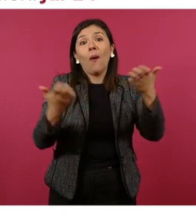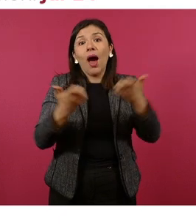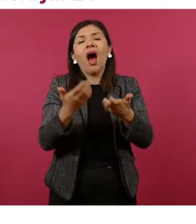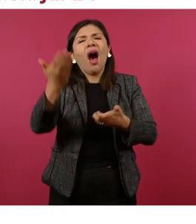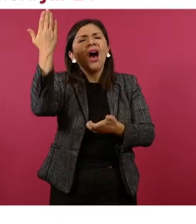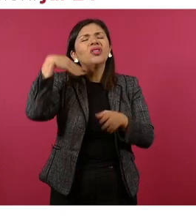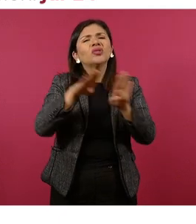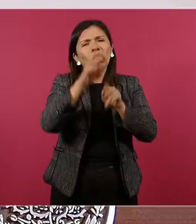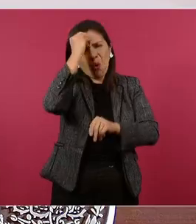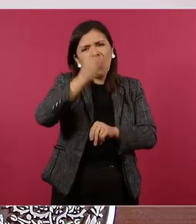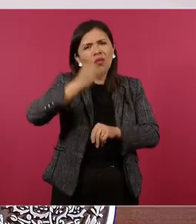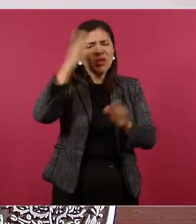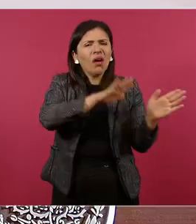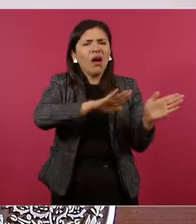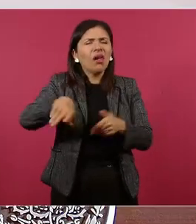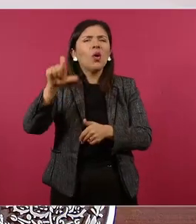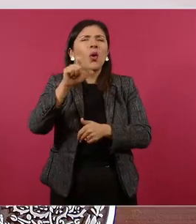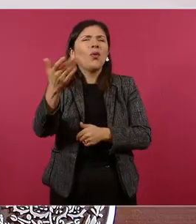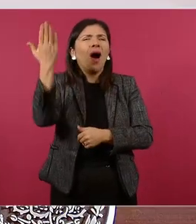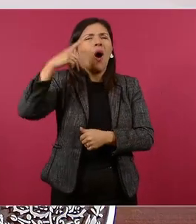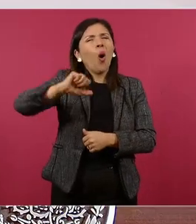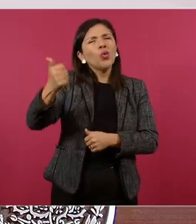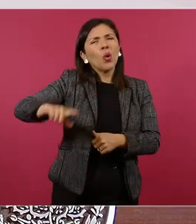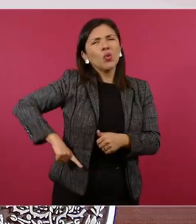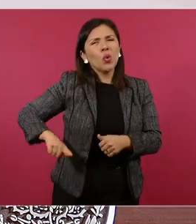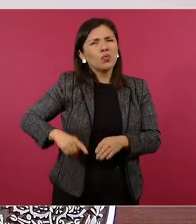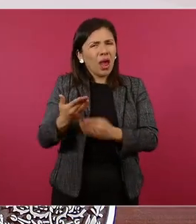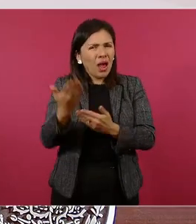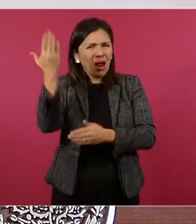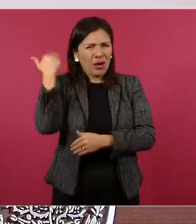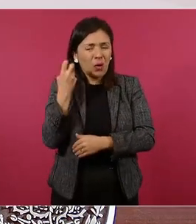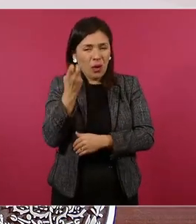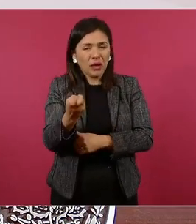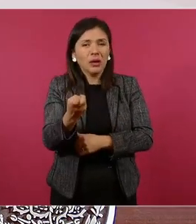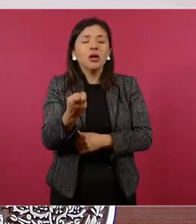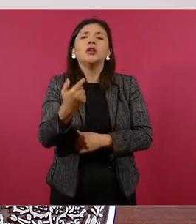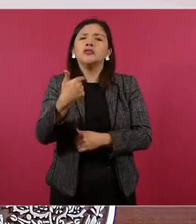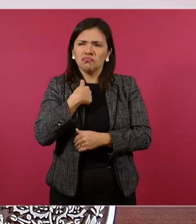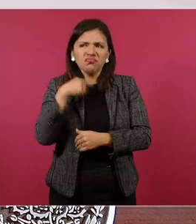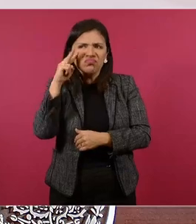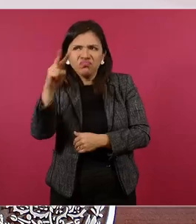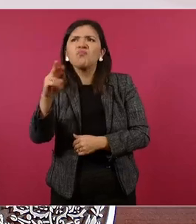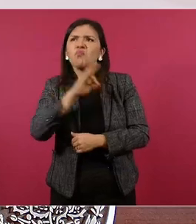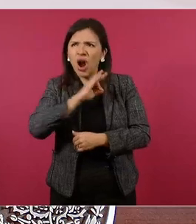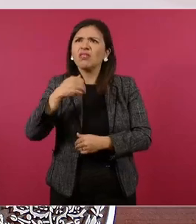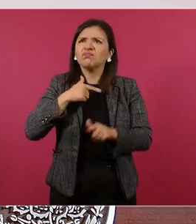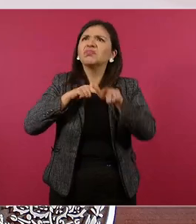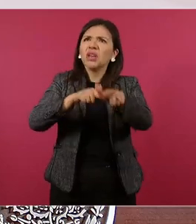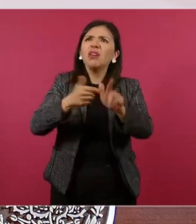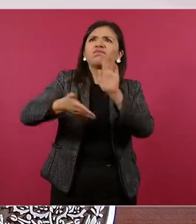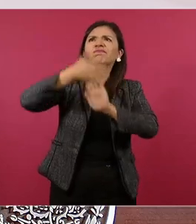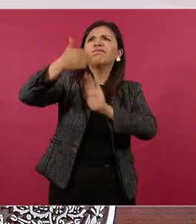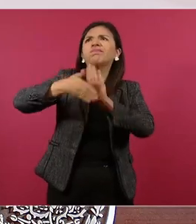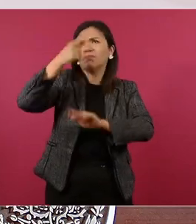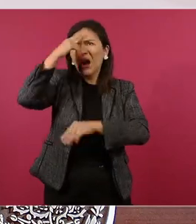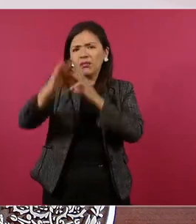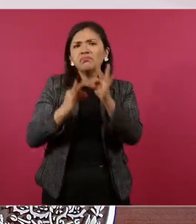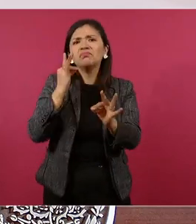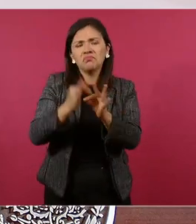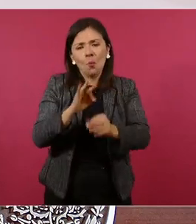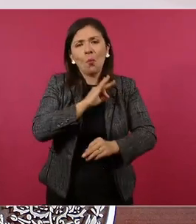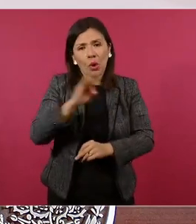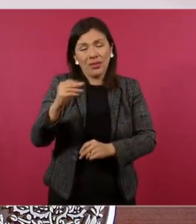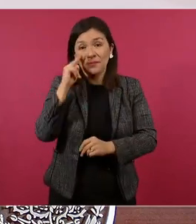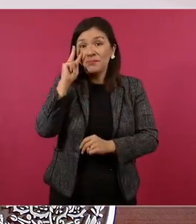en la administración anterior y eh decidimos poder recuperarlo en en